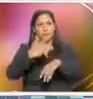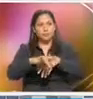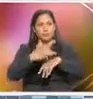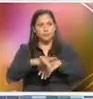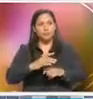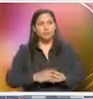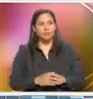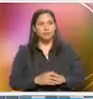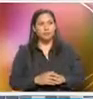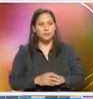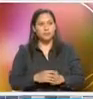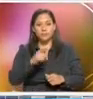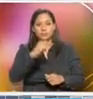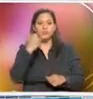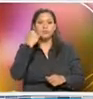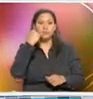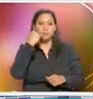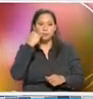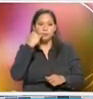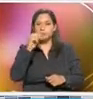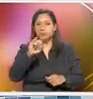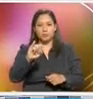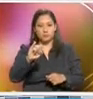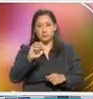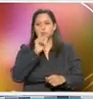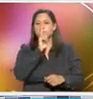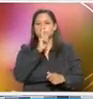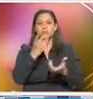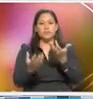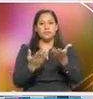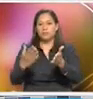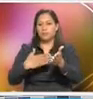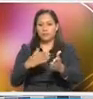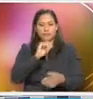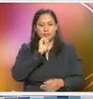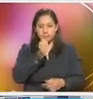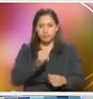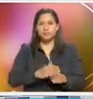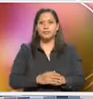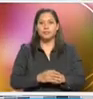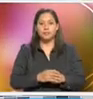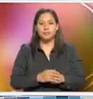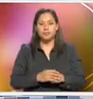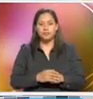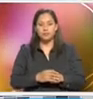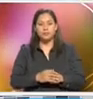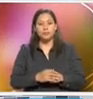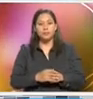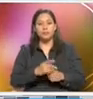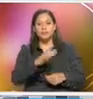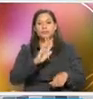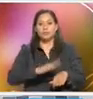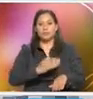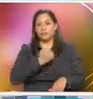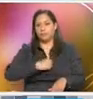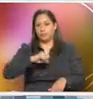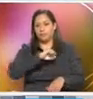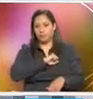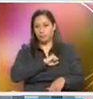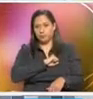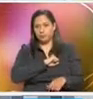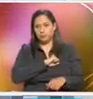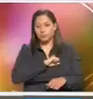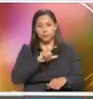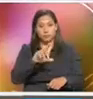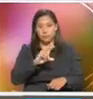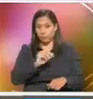nada más, ¿no? bueno, la espinaca la vamos a usar así totalmente cruda. Sí. ¿no? Es, Sí. Yo creo que mucho más sana usarla así en crudo.